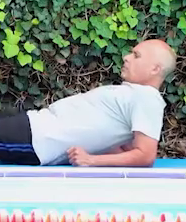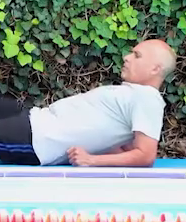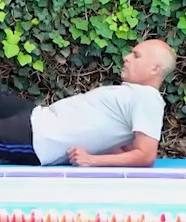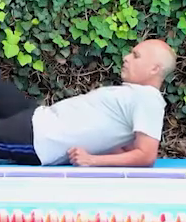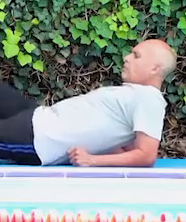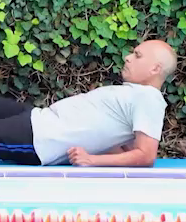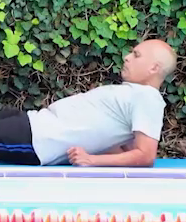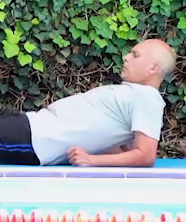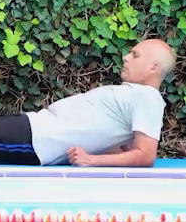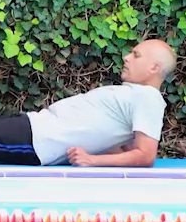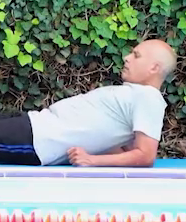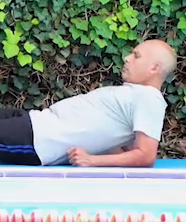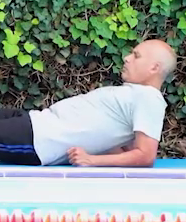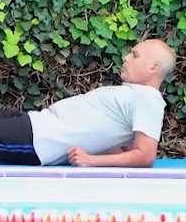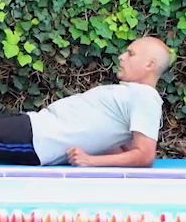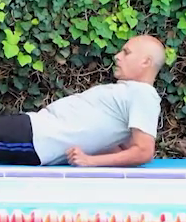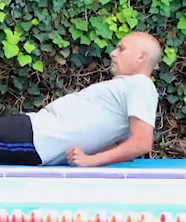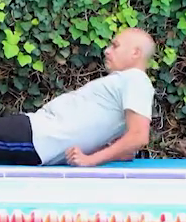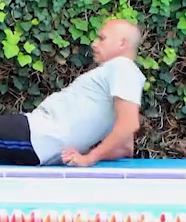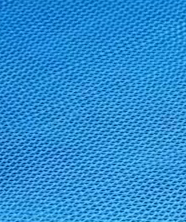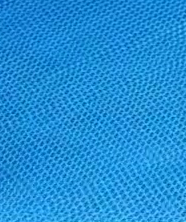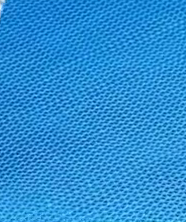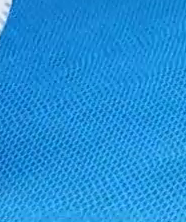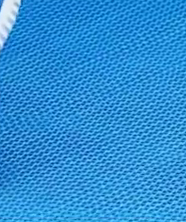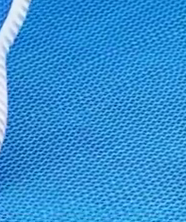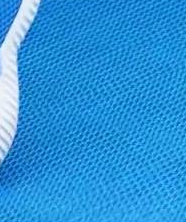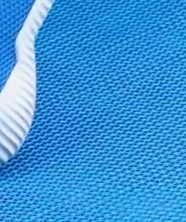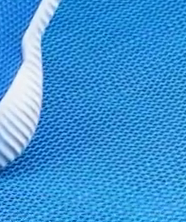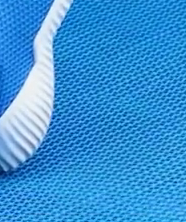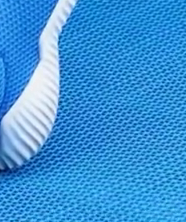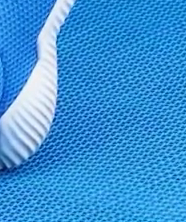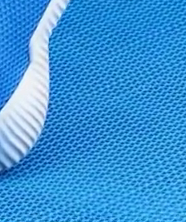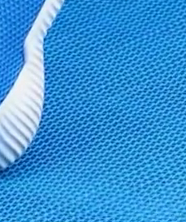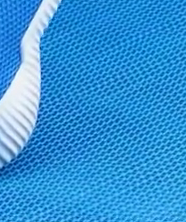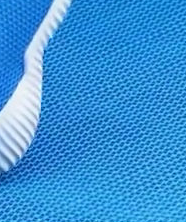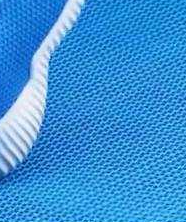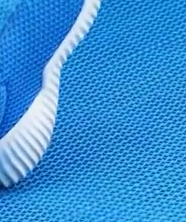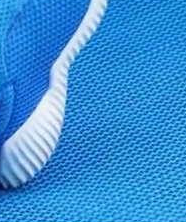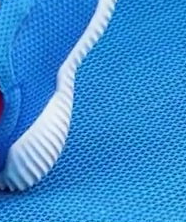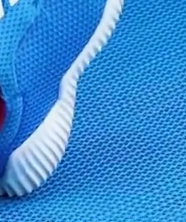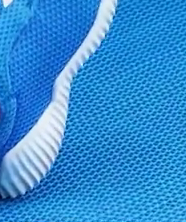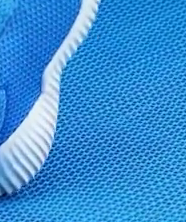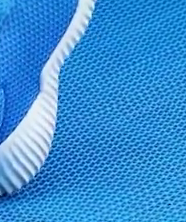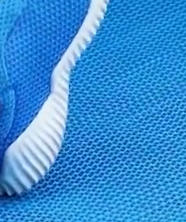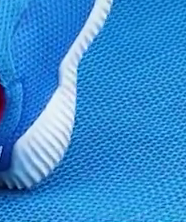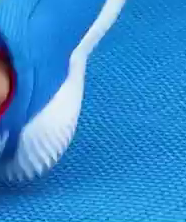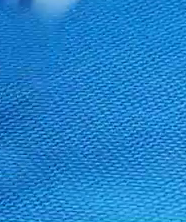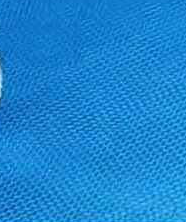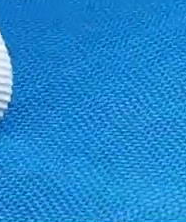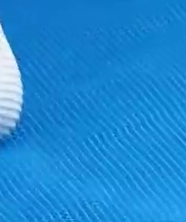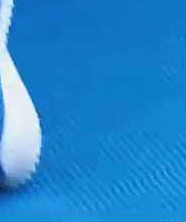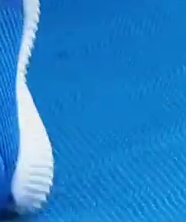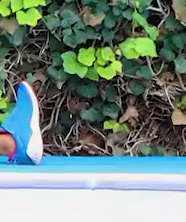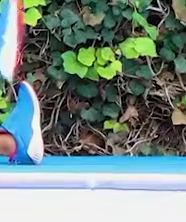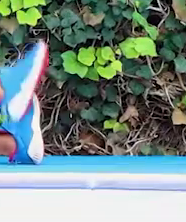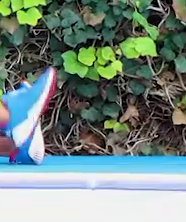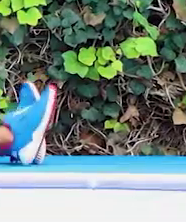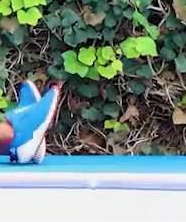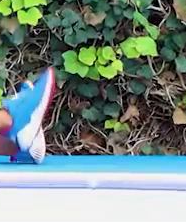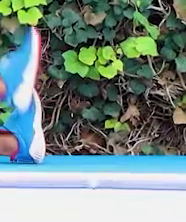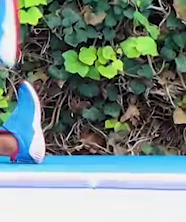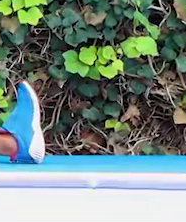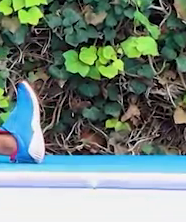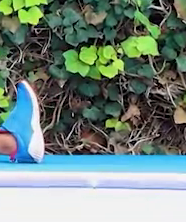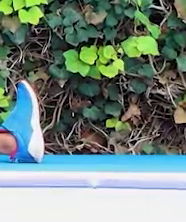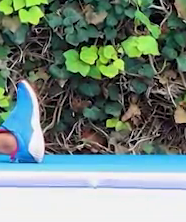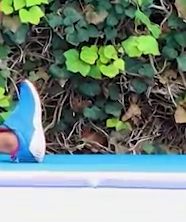Aprieta el estómago. Perfecto, muy bien, Jair. Vamos a hacer 5 repeticiones por pierna. Elevación de la pierna derecha 5 veces